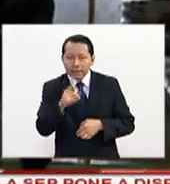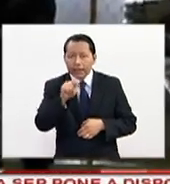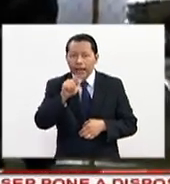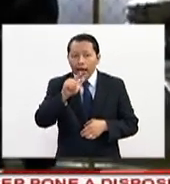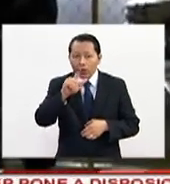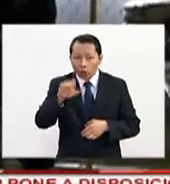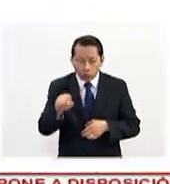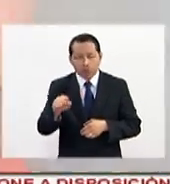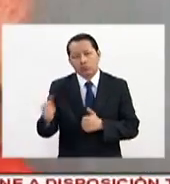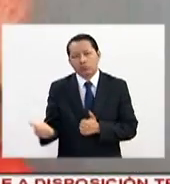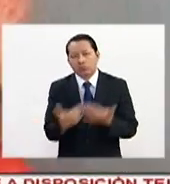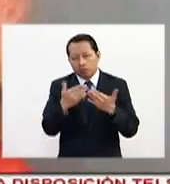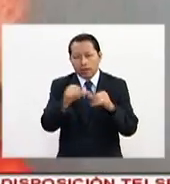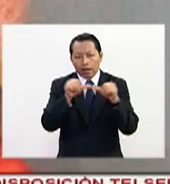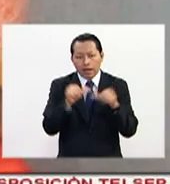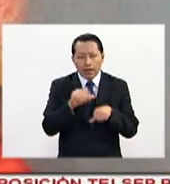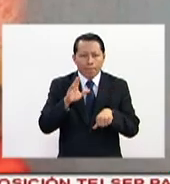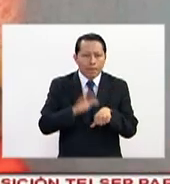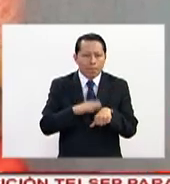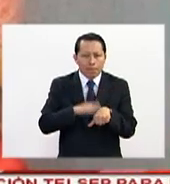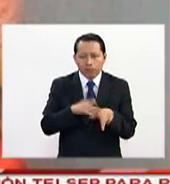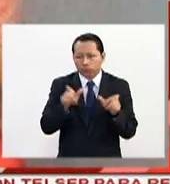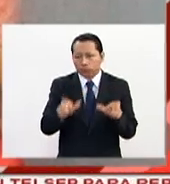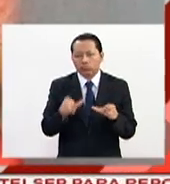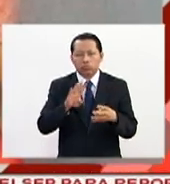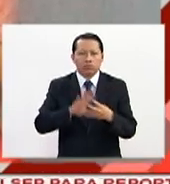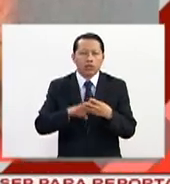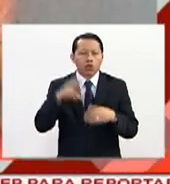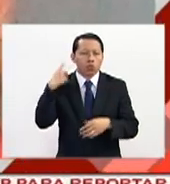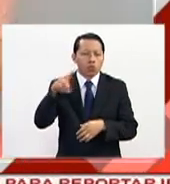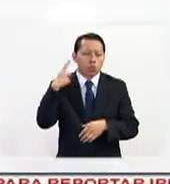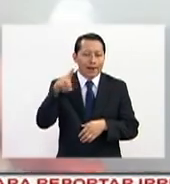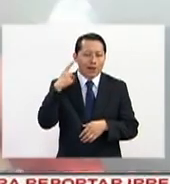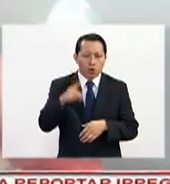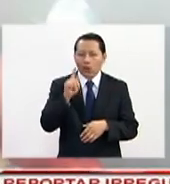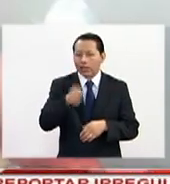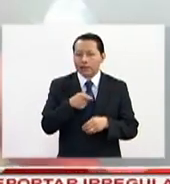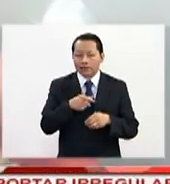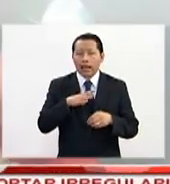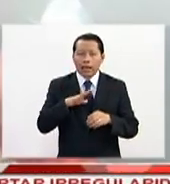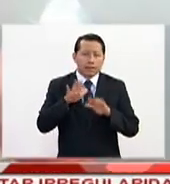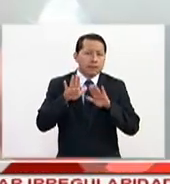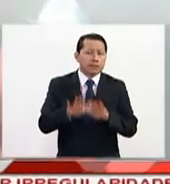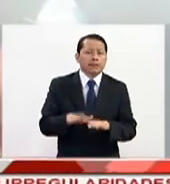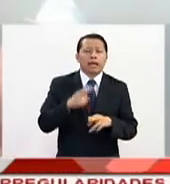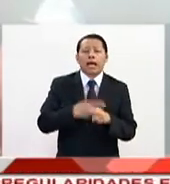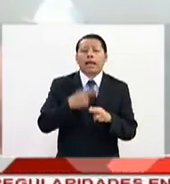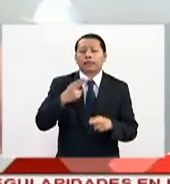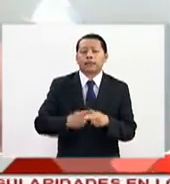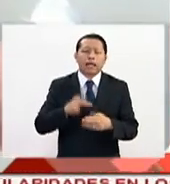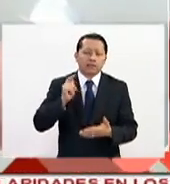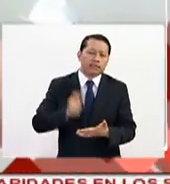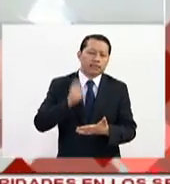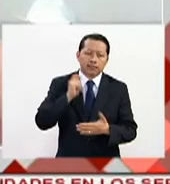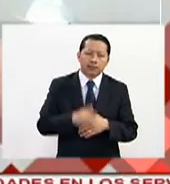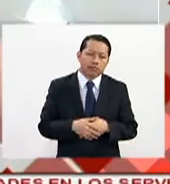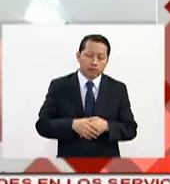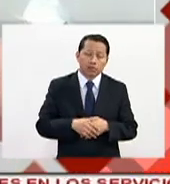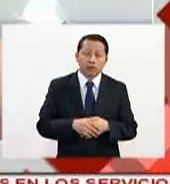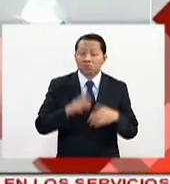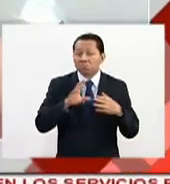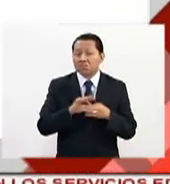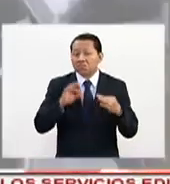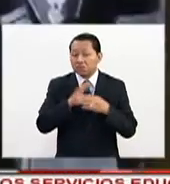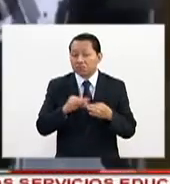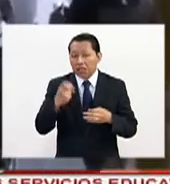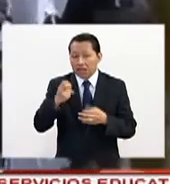fue trasladado al área de máxima seguridad del penal de Durango, en el que permanecerá hasta que se le dicte sentencia. Subrayó que